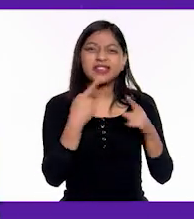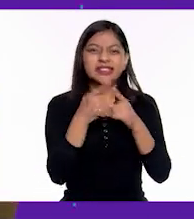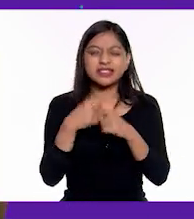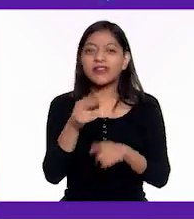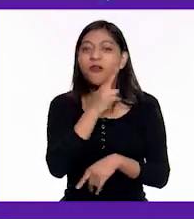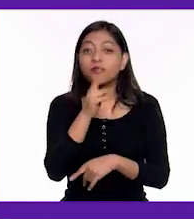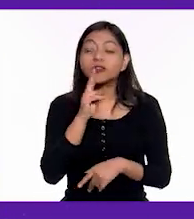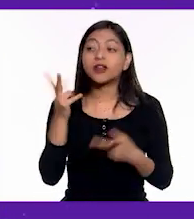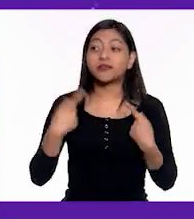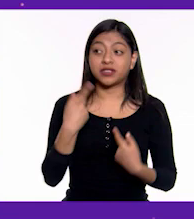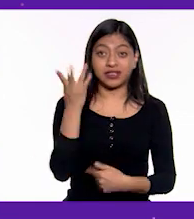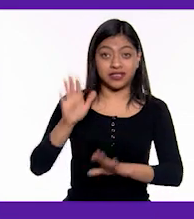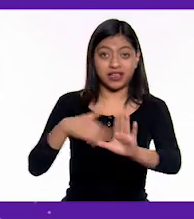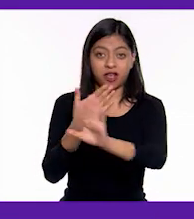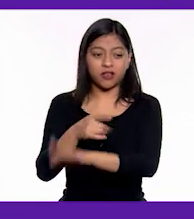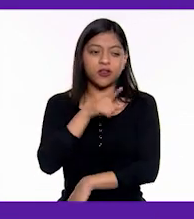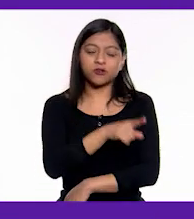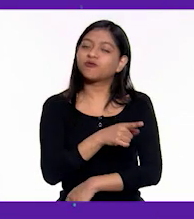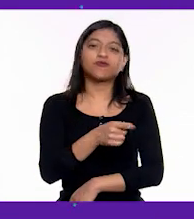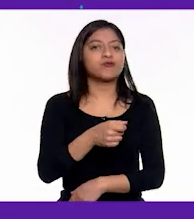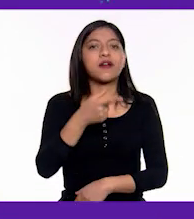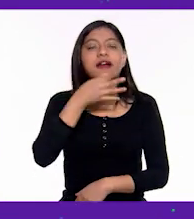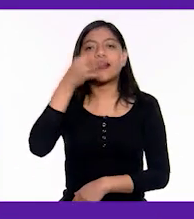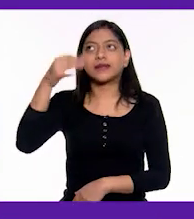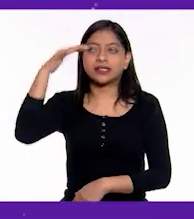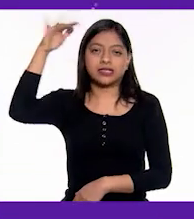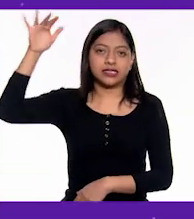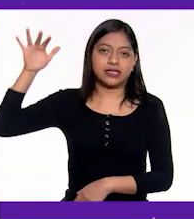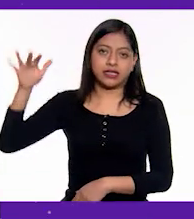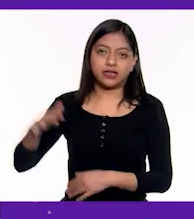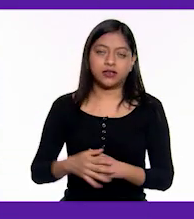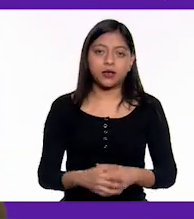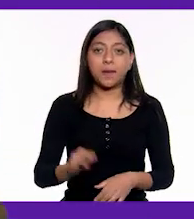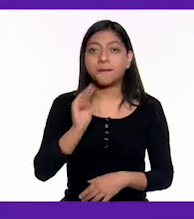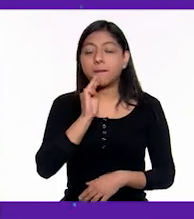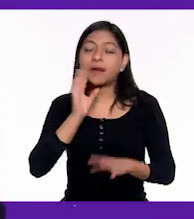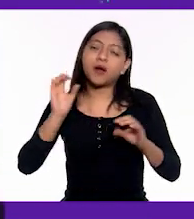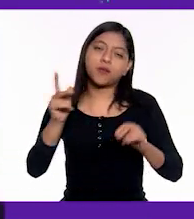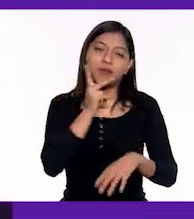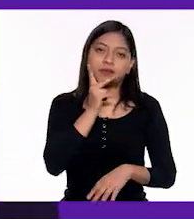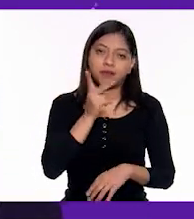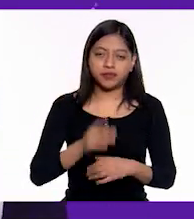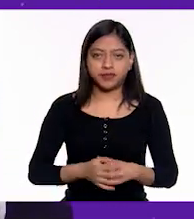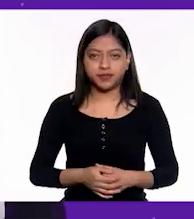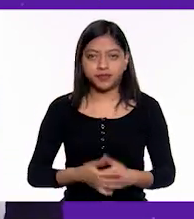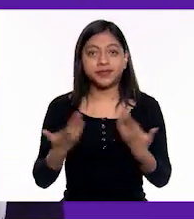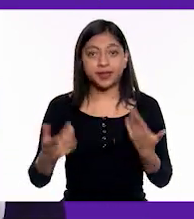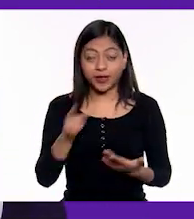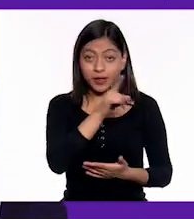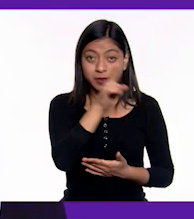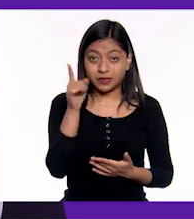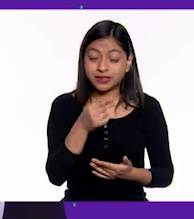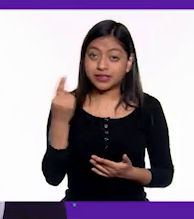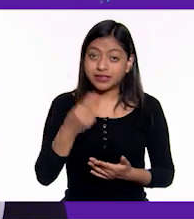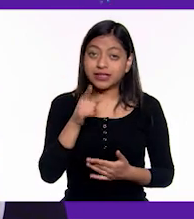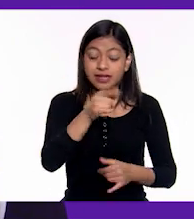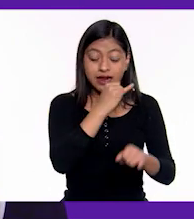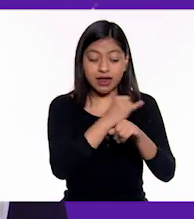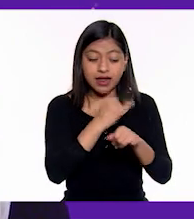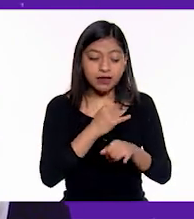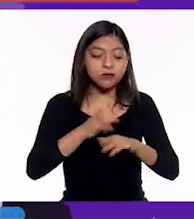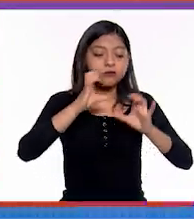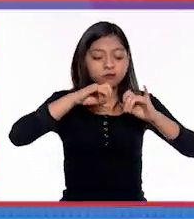otros, acércate y repórtalo con un adulto de confianza, como mamá o papá. Así pues, siempre que navegues por la